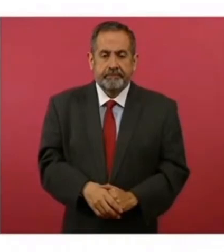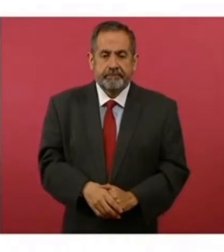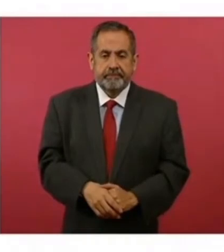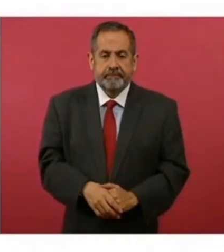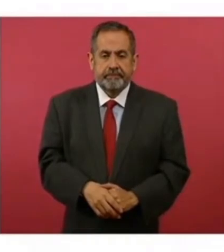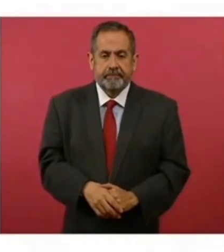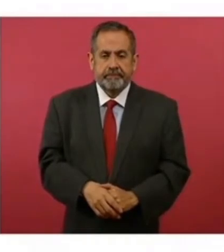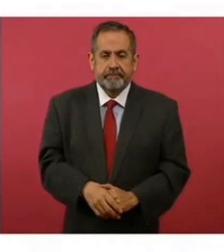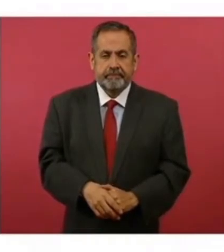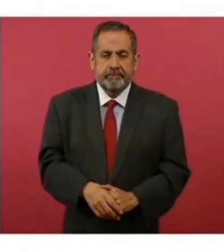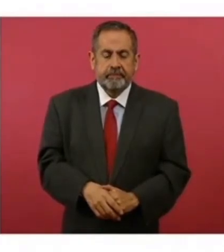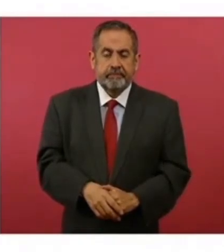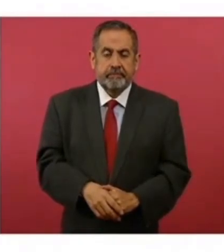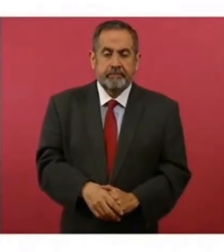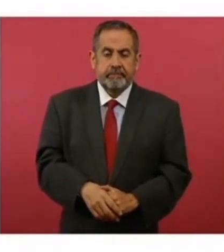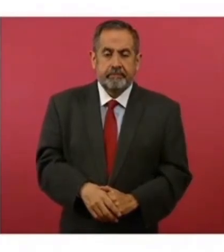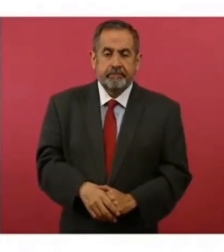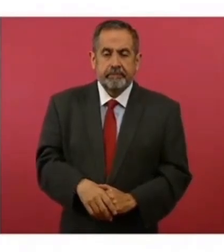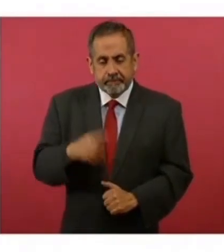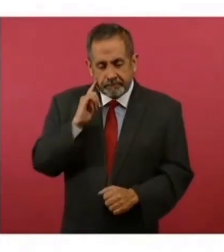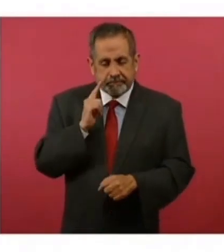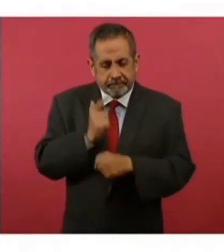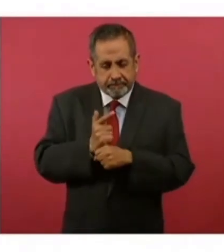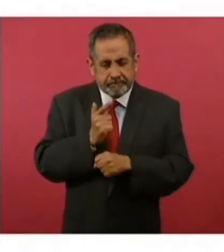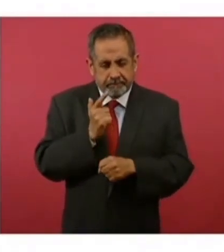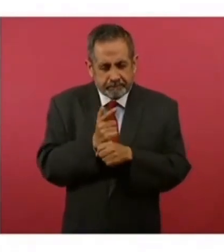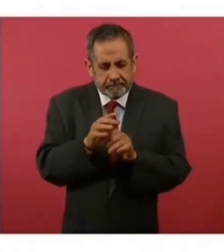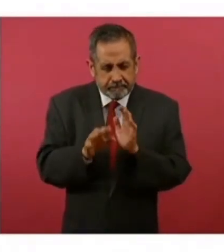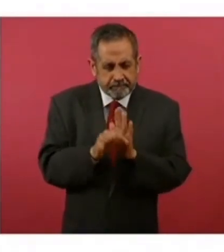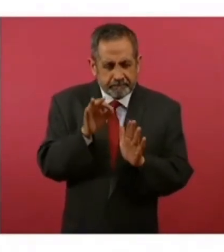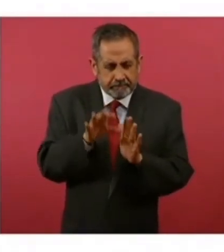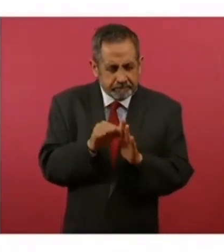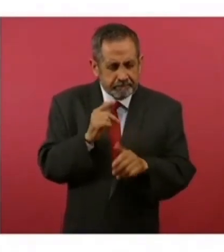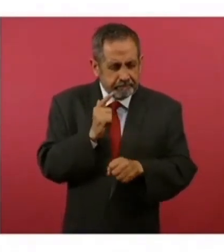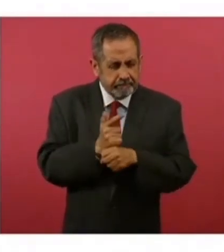Pero van sacando, ¿no?, cosas.